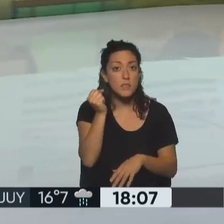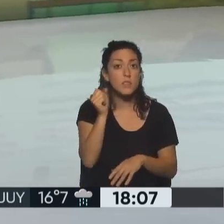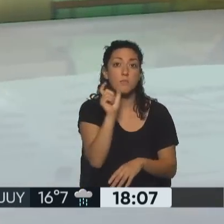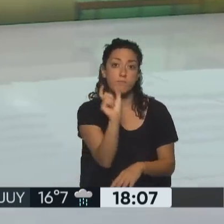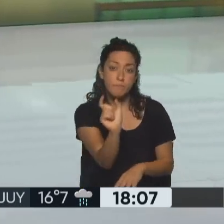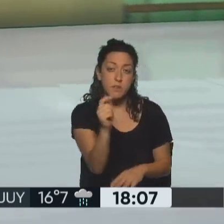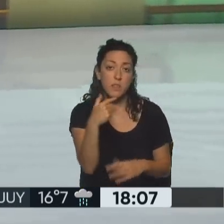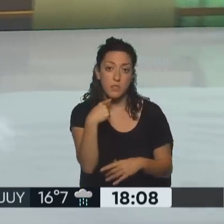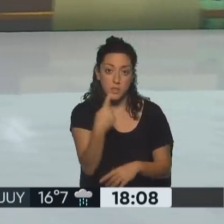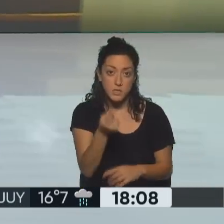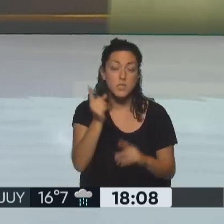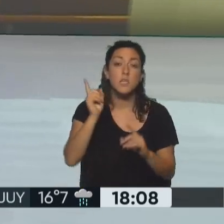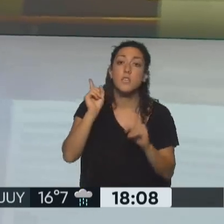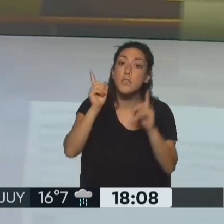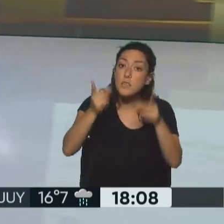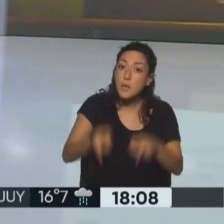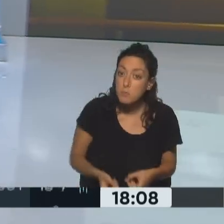pero pone,